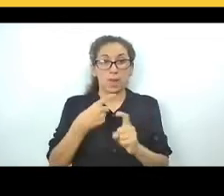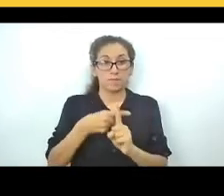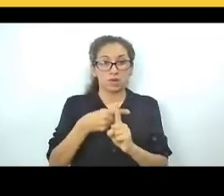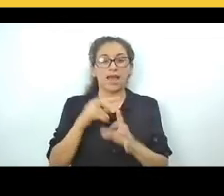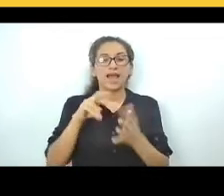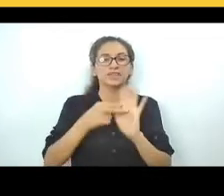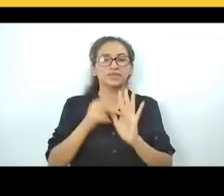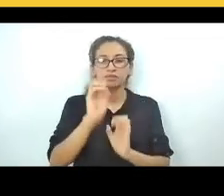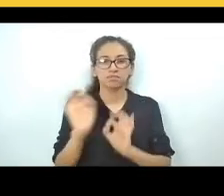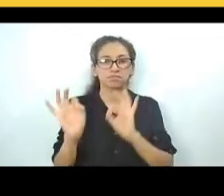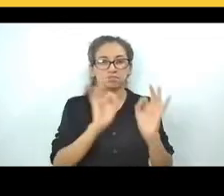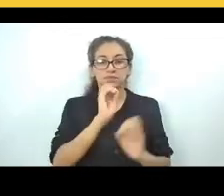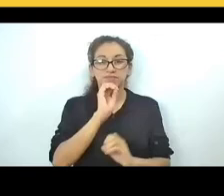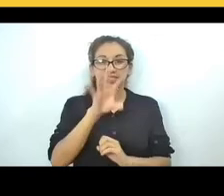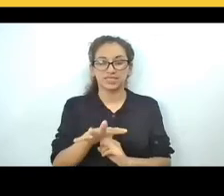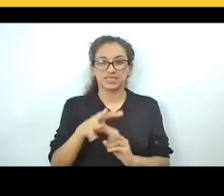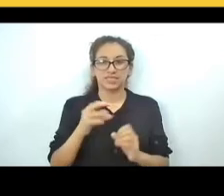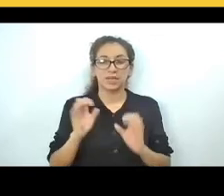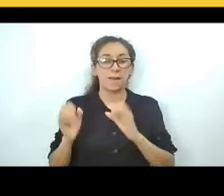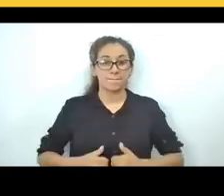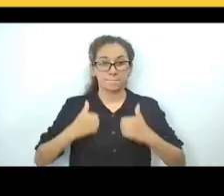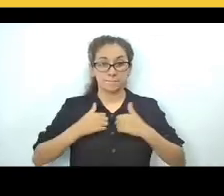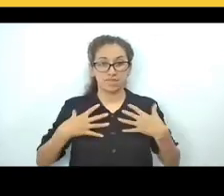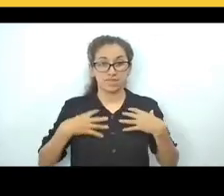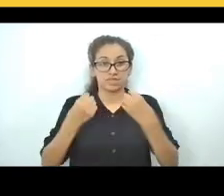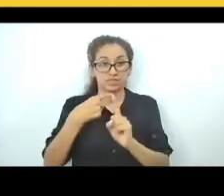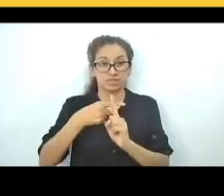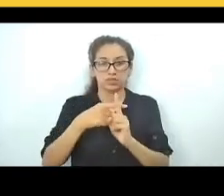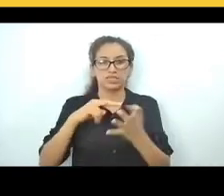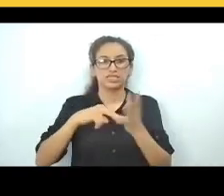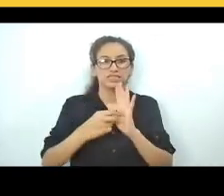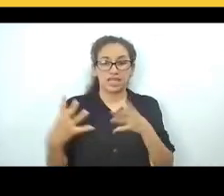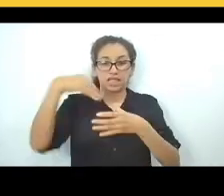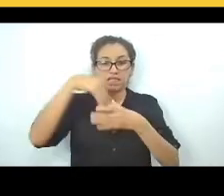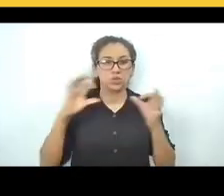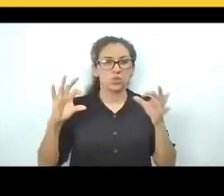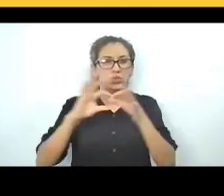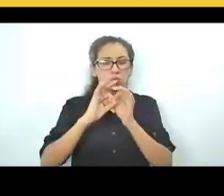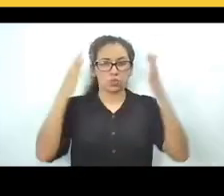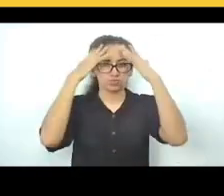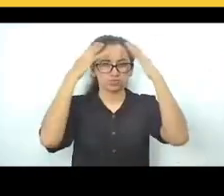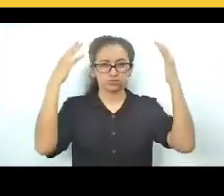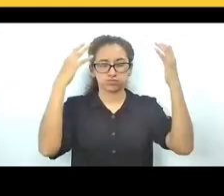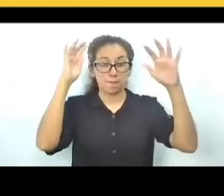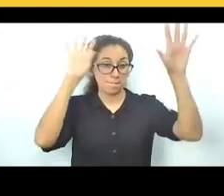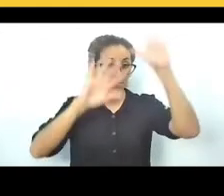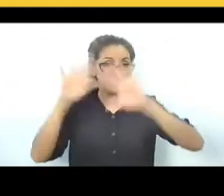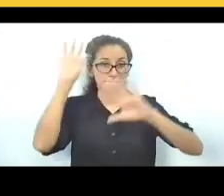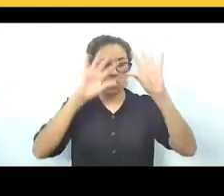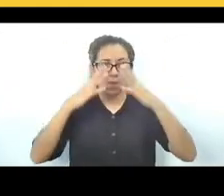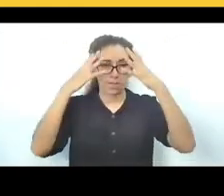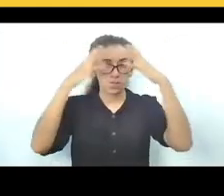en muchos aspectos los estilos de vida saludable, tiene que ver con el manejo del estrés. Una de las cosas que mucho